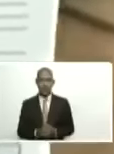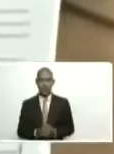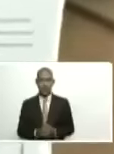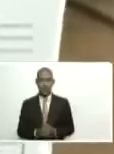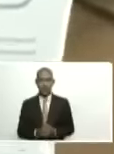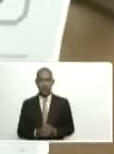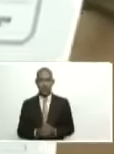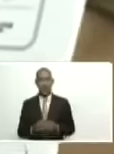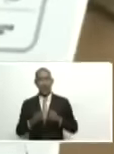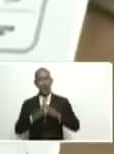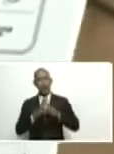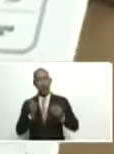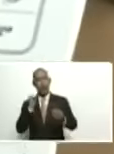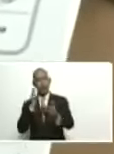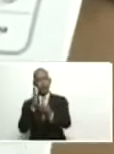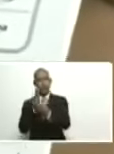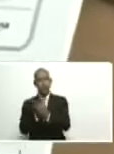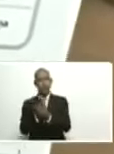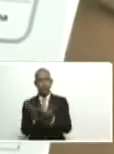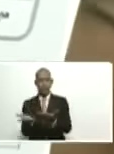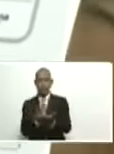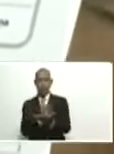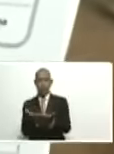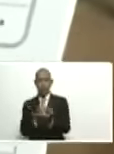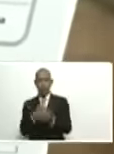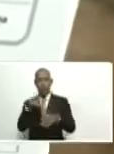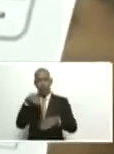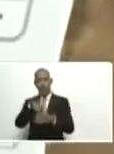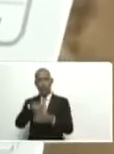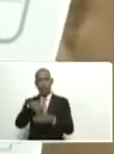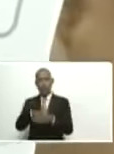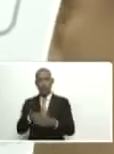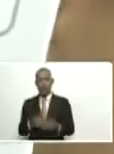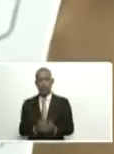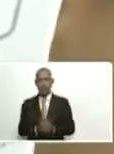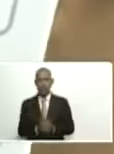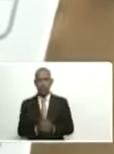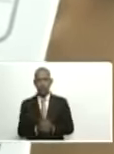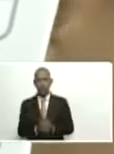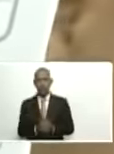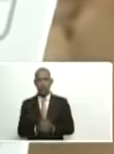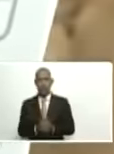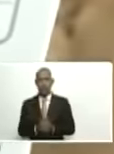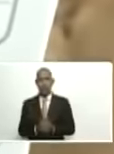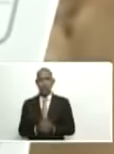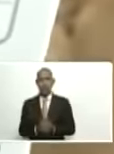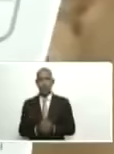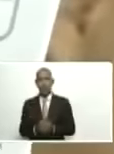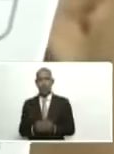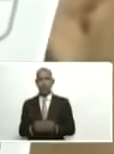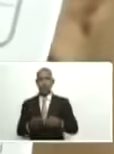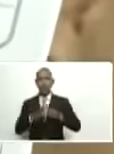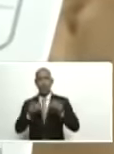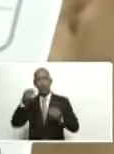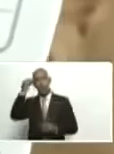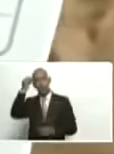Queda registrado en el cuaderno de votación. El cuaderno tiene un pensamiento del comandante Chávez del 23 de